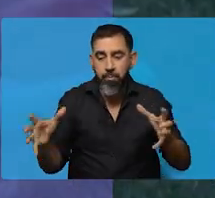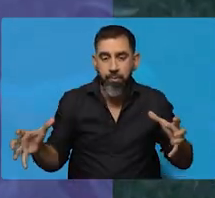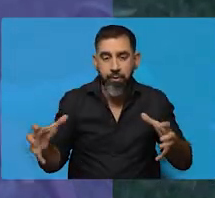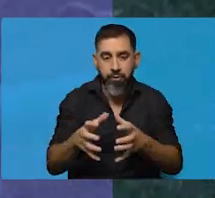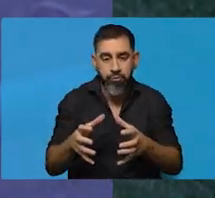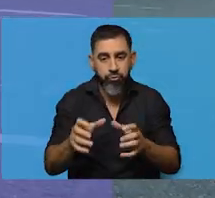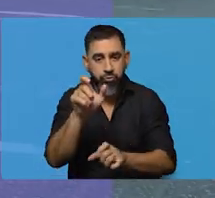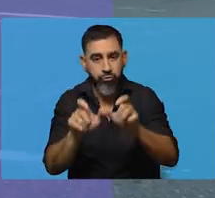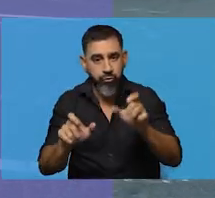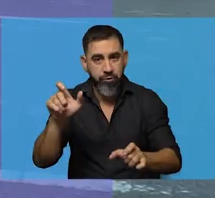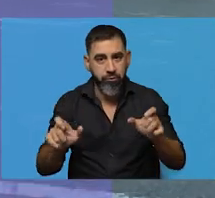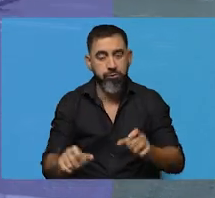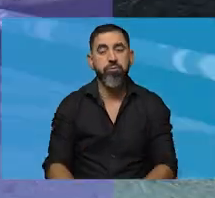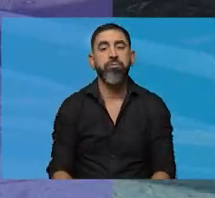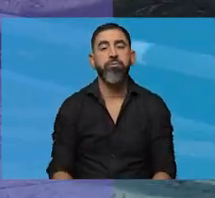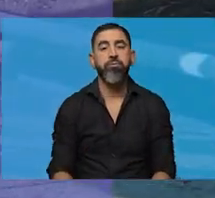todos y todas.